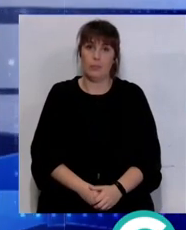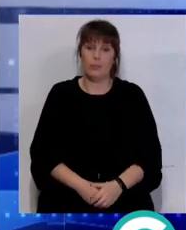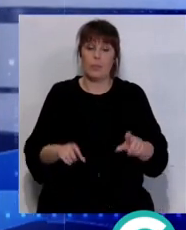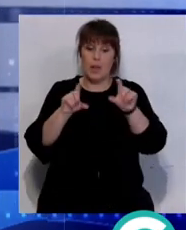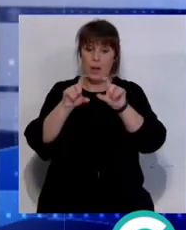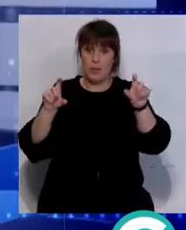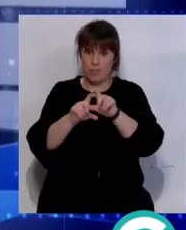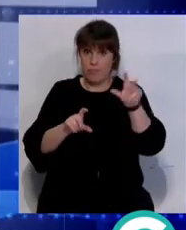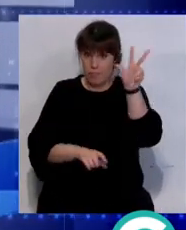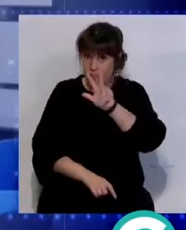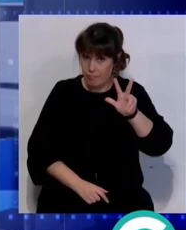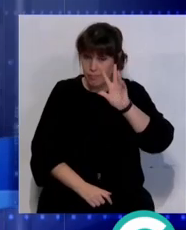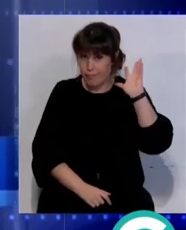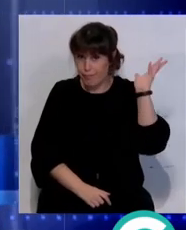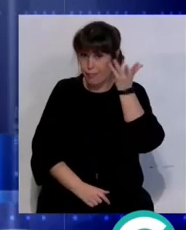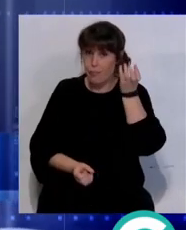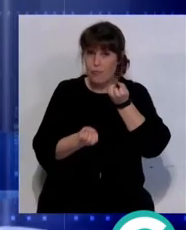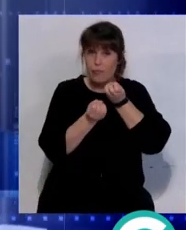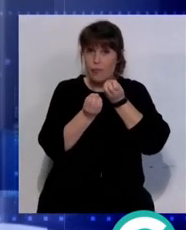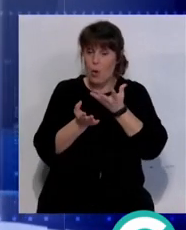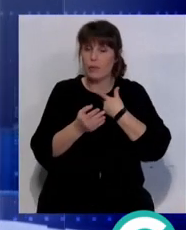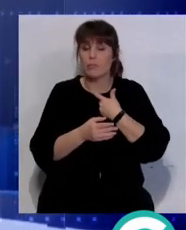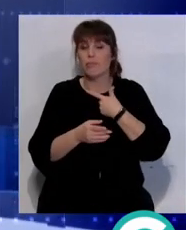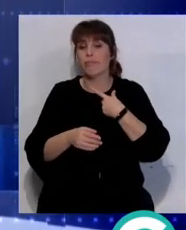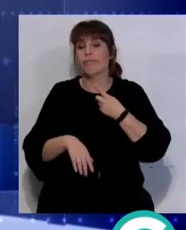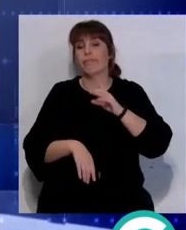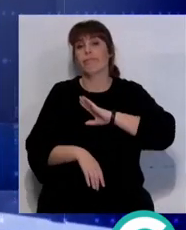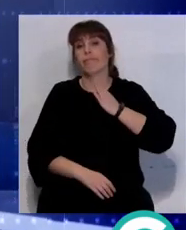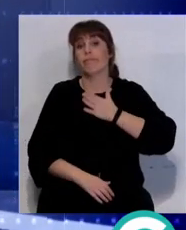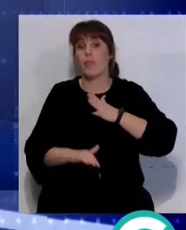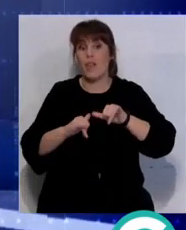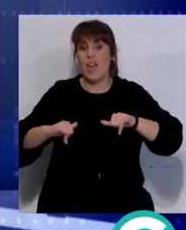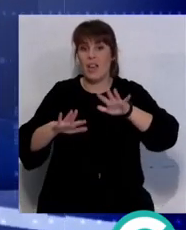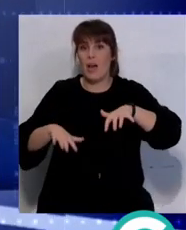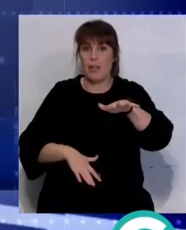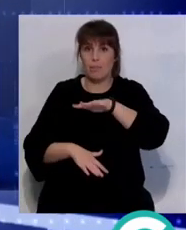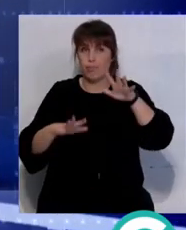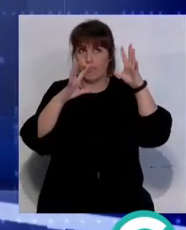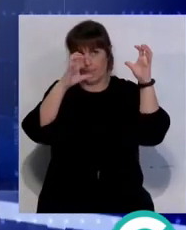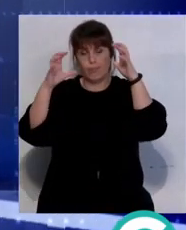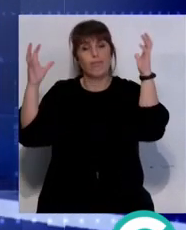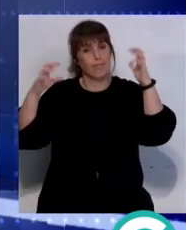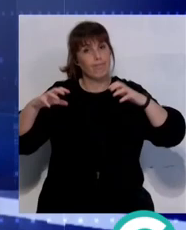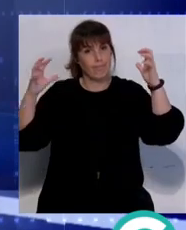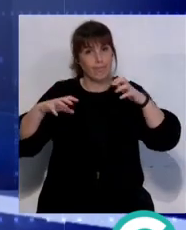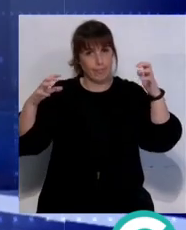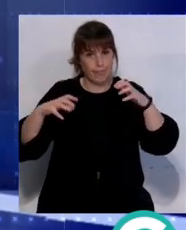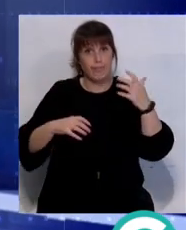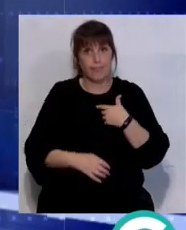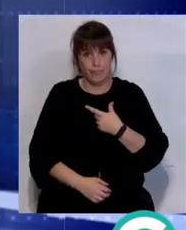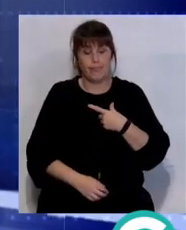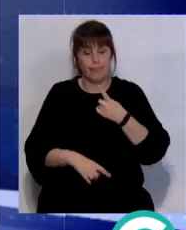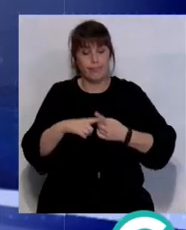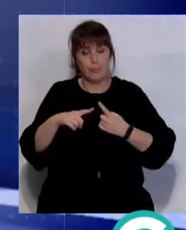La Agencia Estatal de Meteorología informa de un tiempo para mañana en la Bahía de Cádiz con nubosidad y chubascos más frecuentes a partir